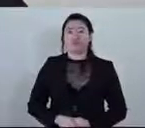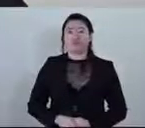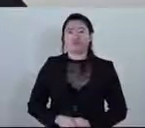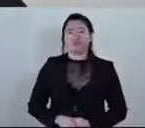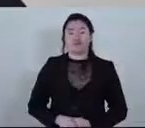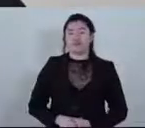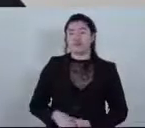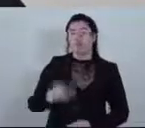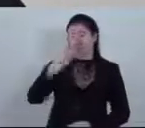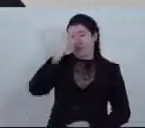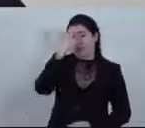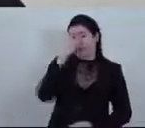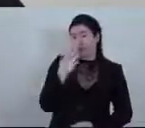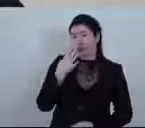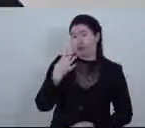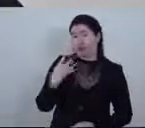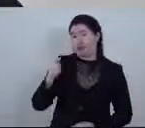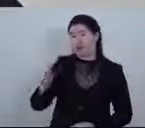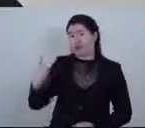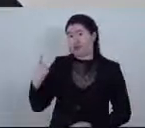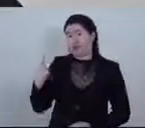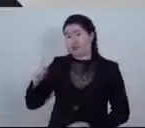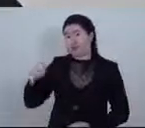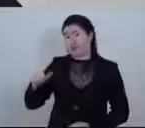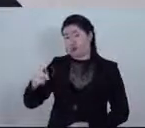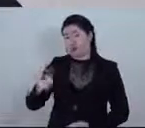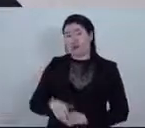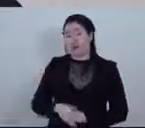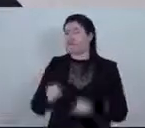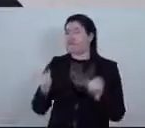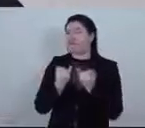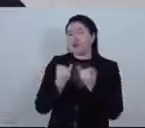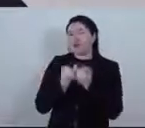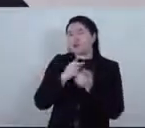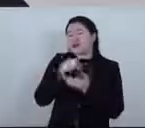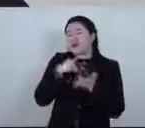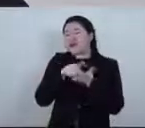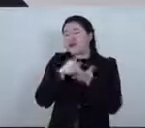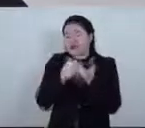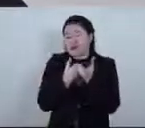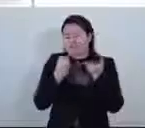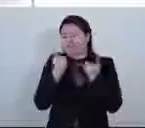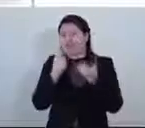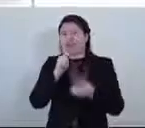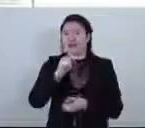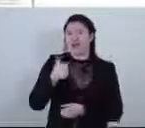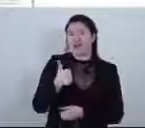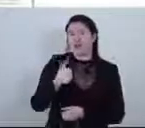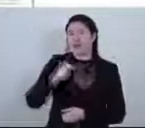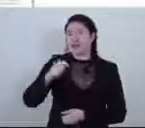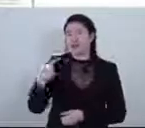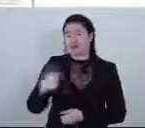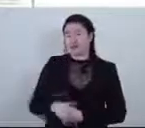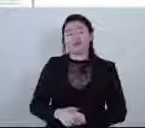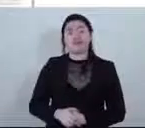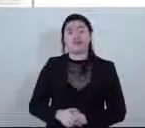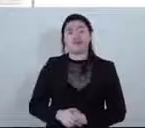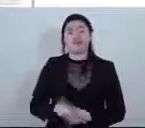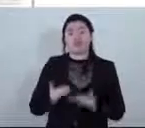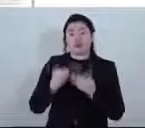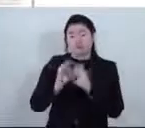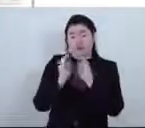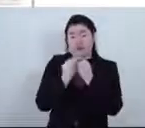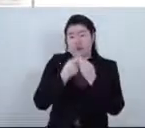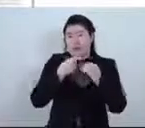Figura 4.1.11, plano de diseño, traves T7, T1 y T6. Número de pernos Nelson en T6, de acuerdo con el diseño